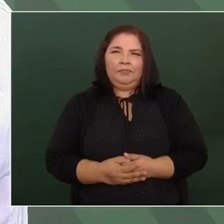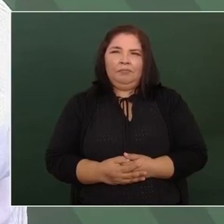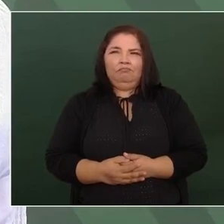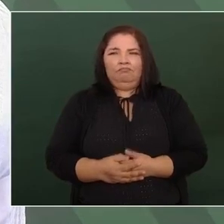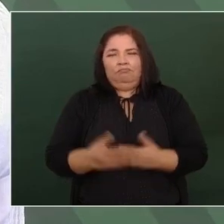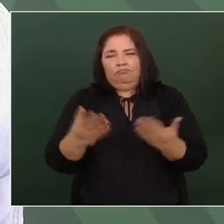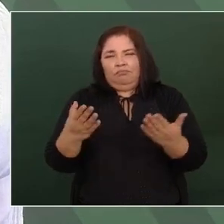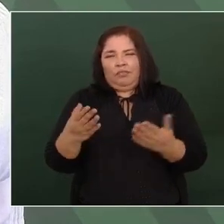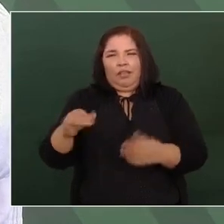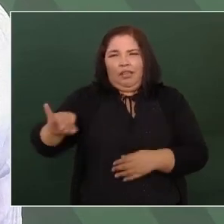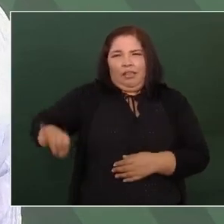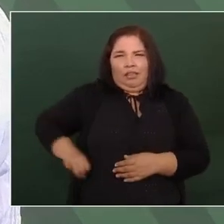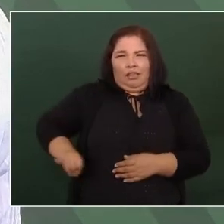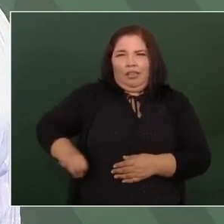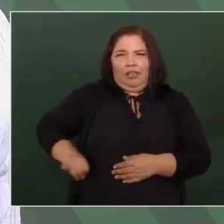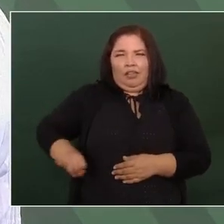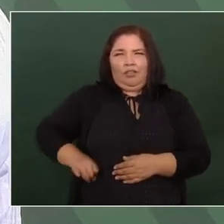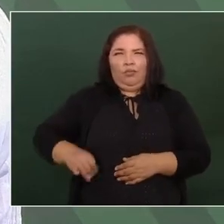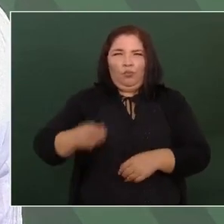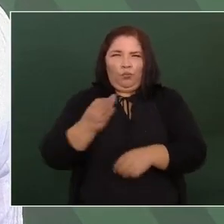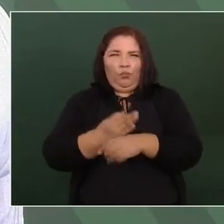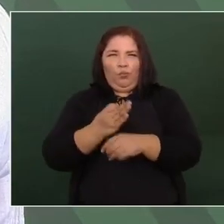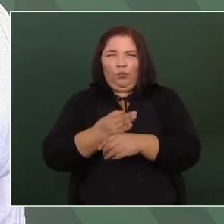Está interesante, ¿verdad?, lo que estamos viviendo.